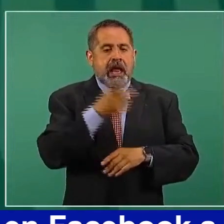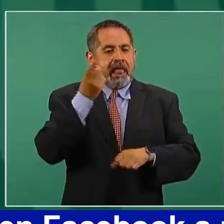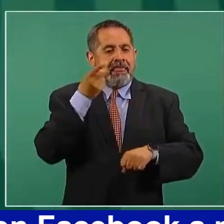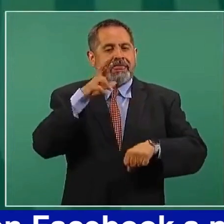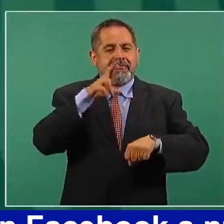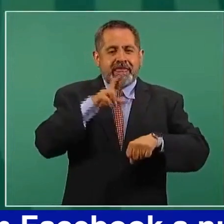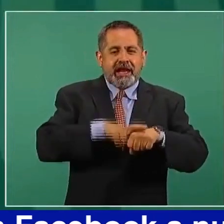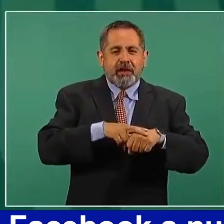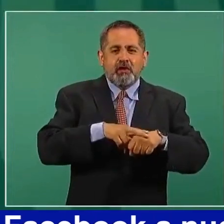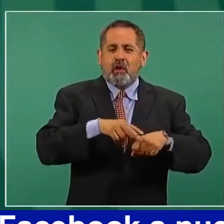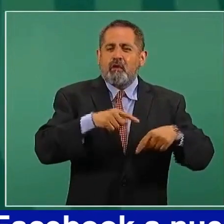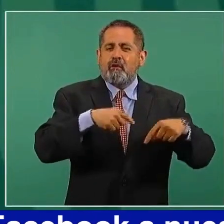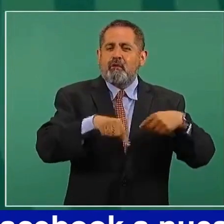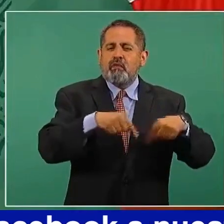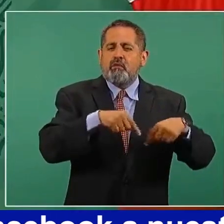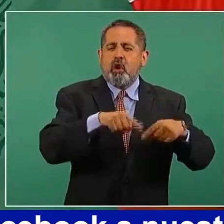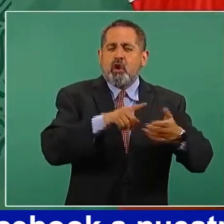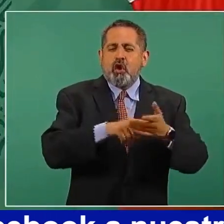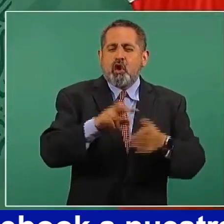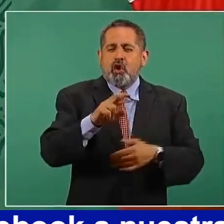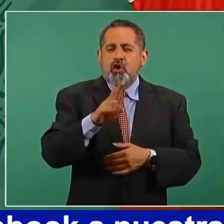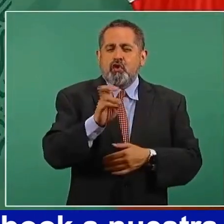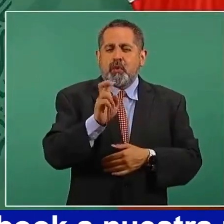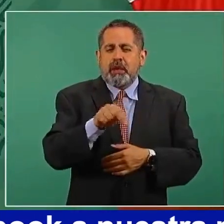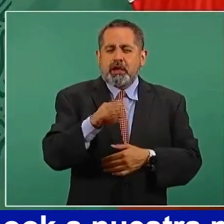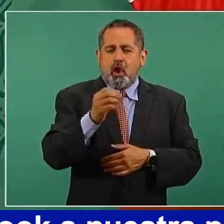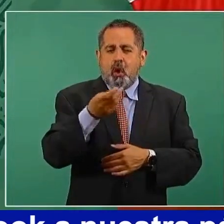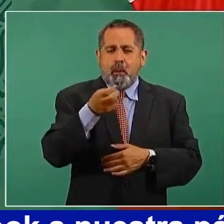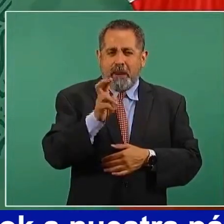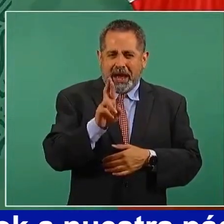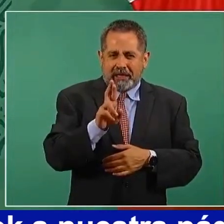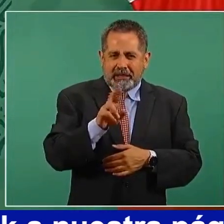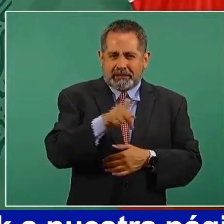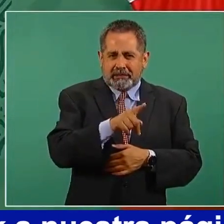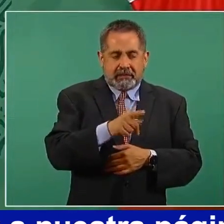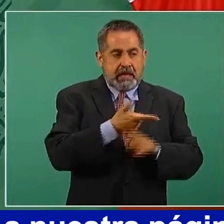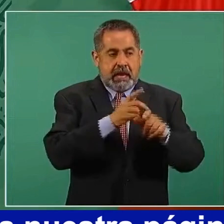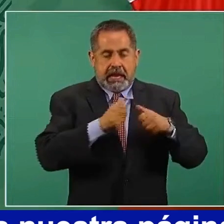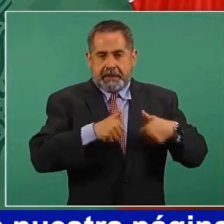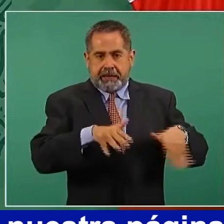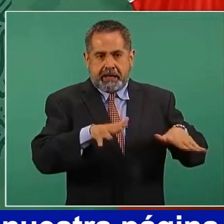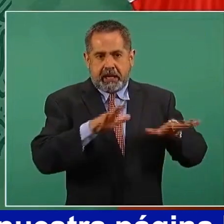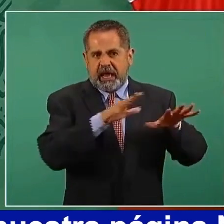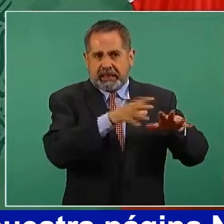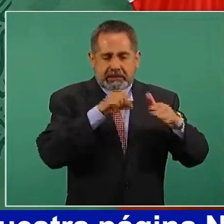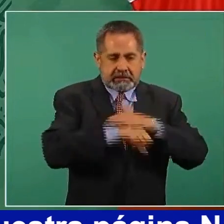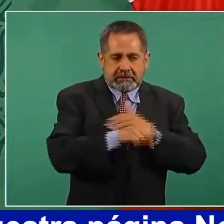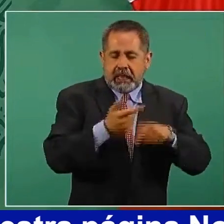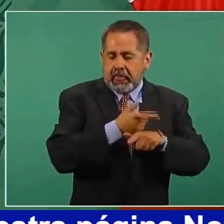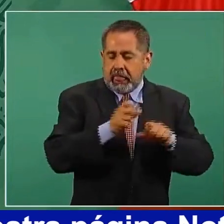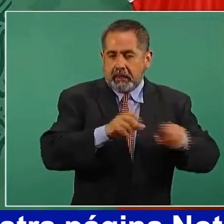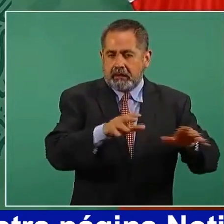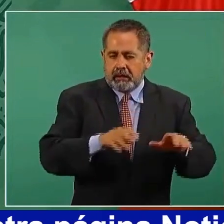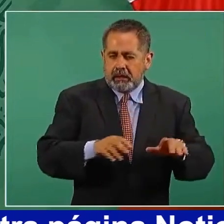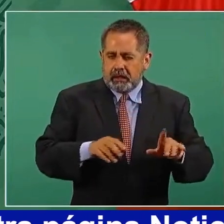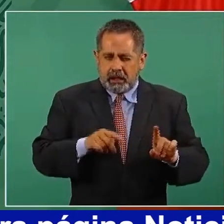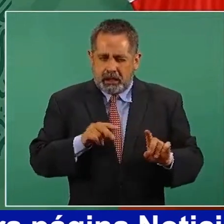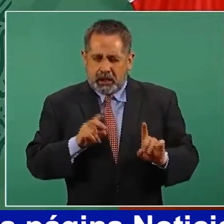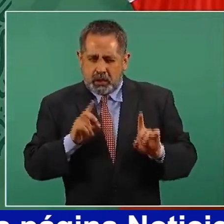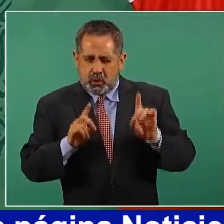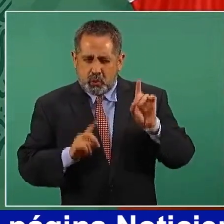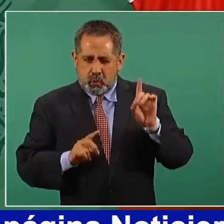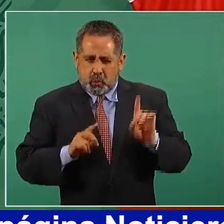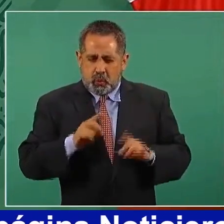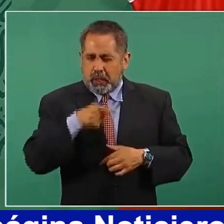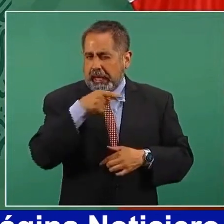director técnico de fútbol Rubén Omar Romano, y habían serias dudas de que esa